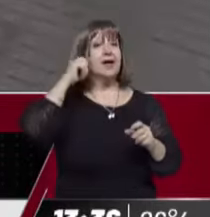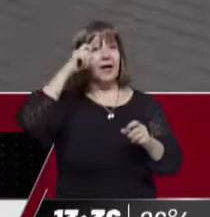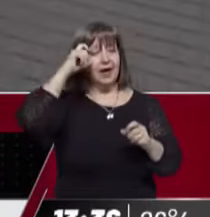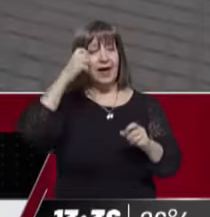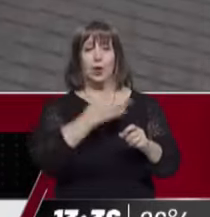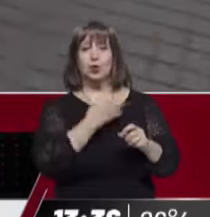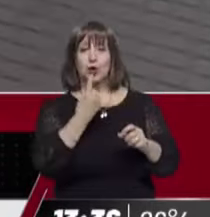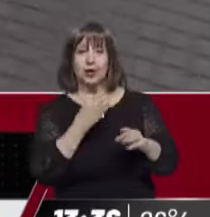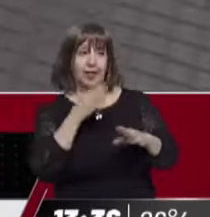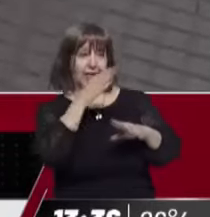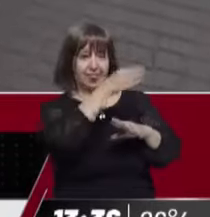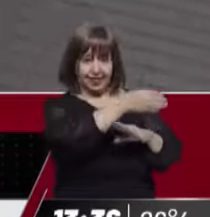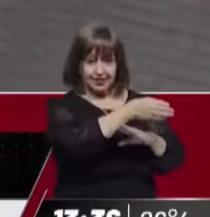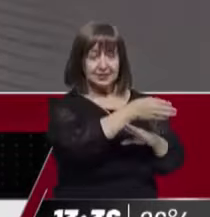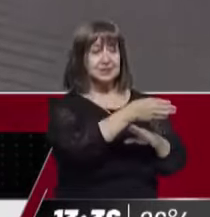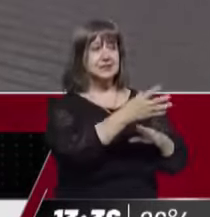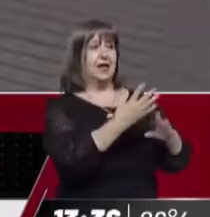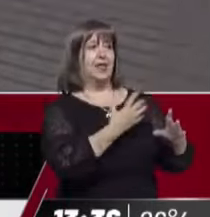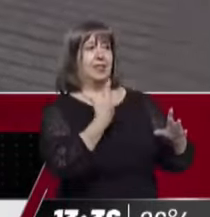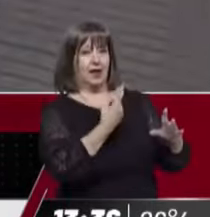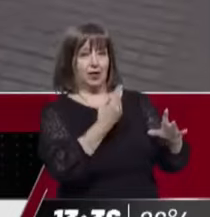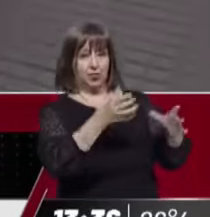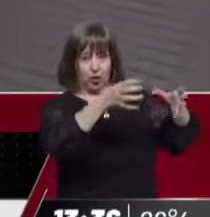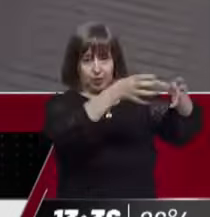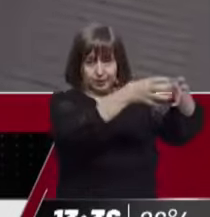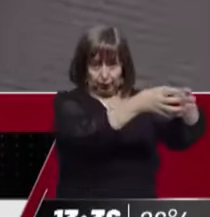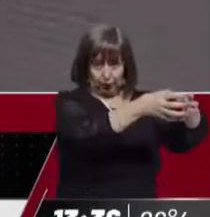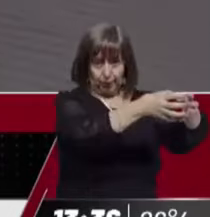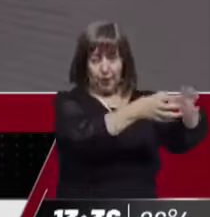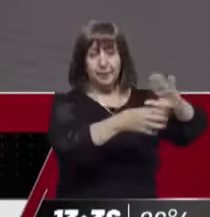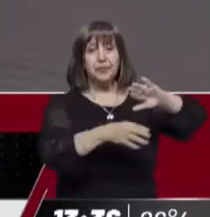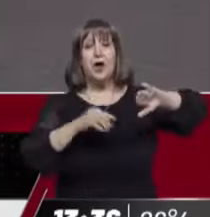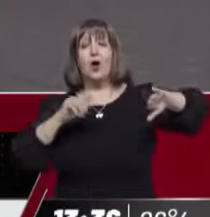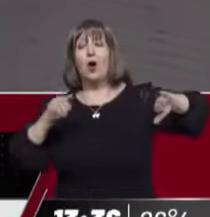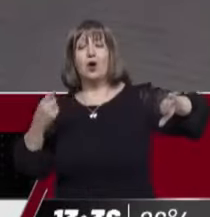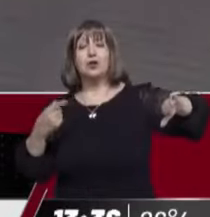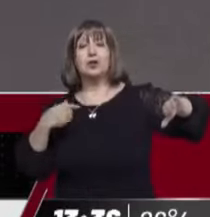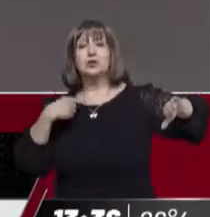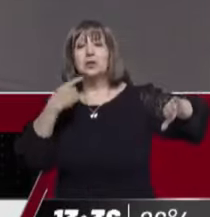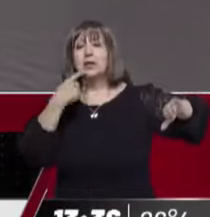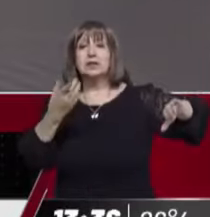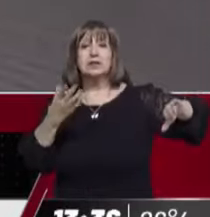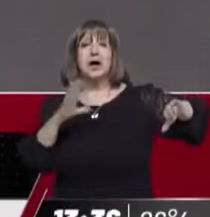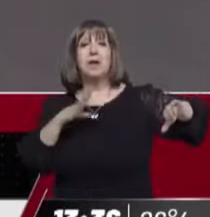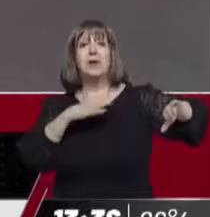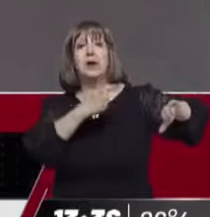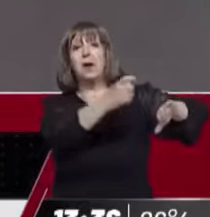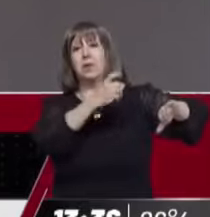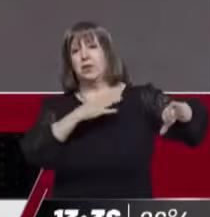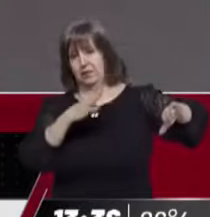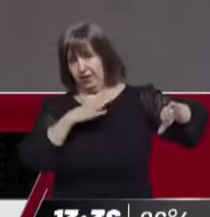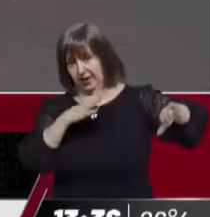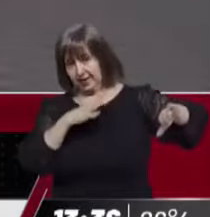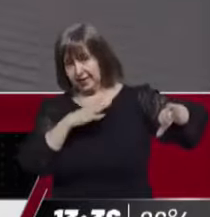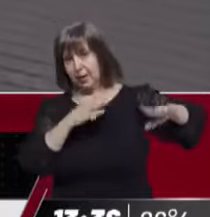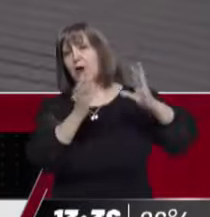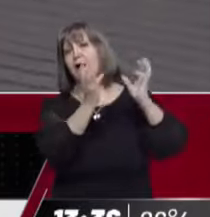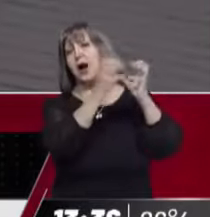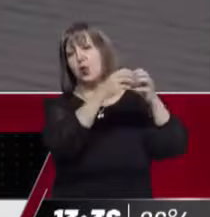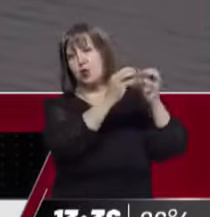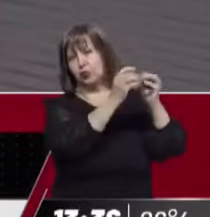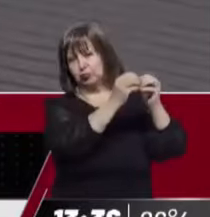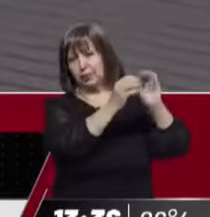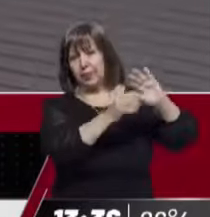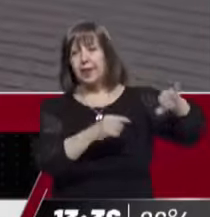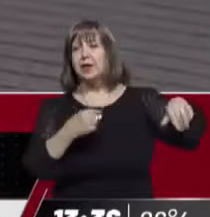han estado en charlas que tienen que ver con concientización. No sé si los chicos quieren hablar. Chicos, simplemente preguntarles si han tenido charlas de concientización